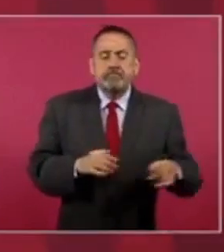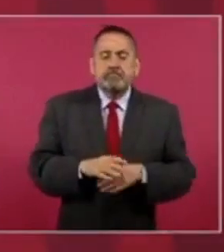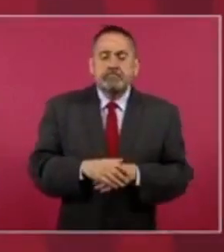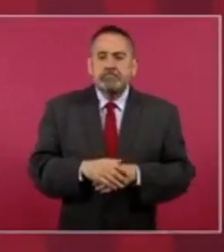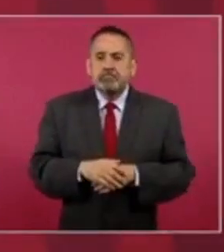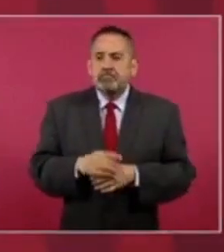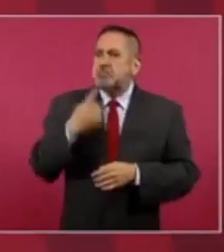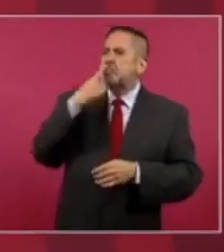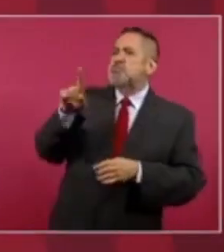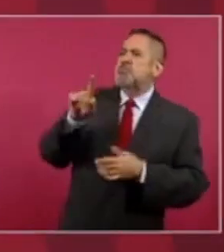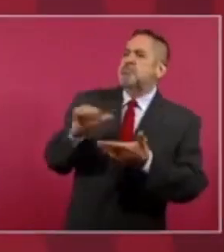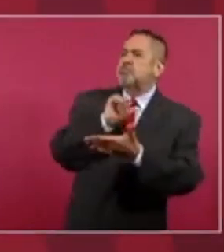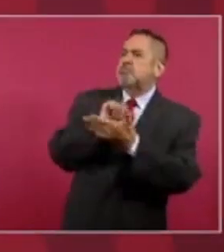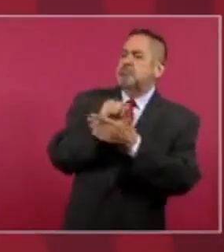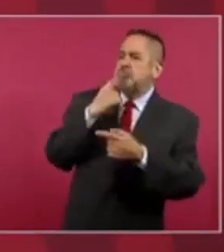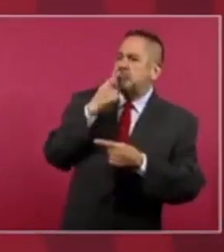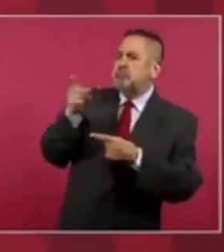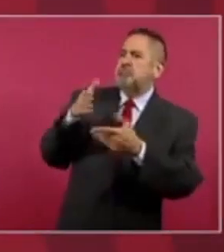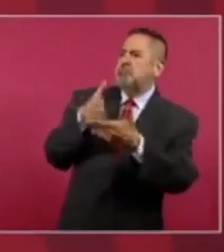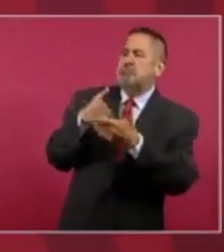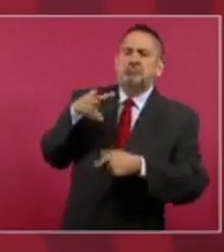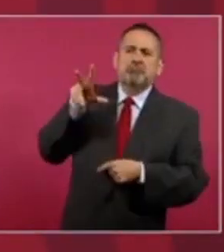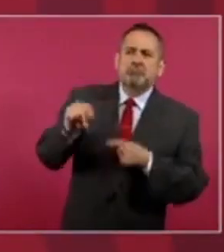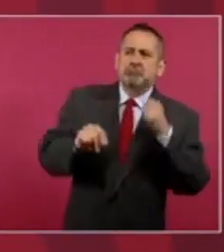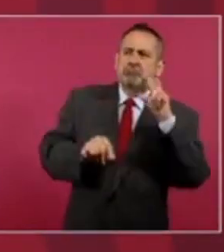interponen nuevos recursos.